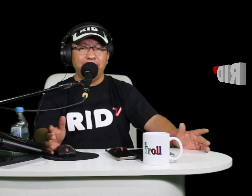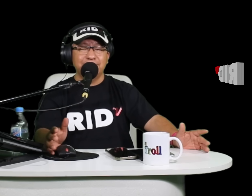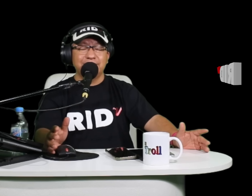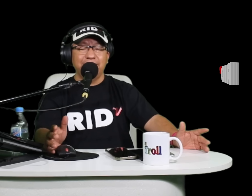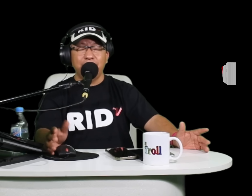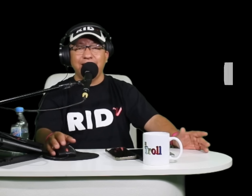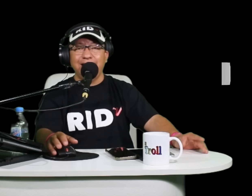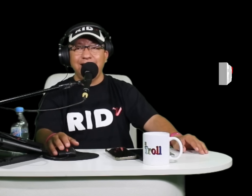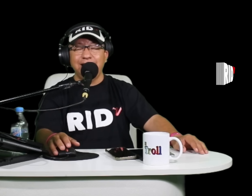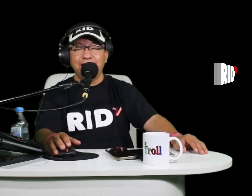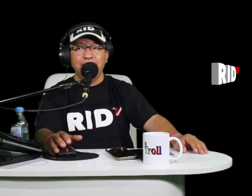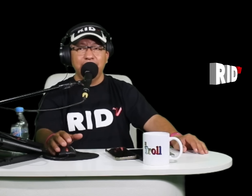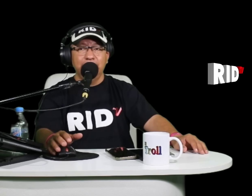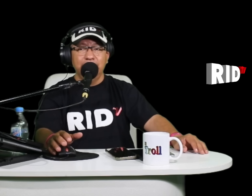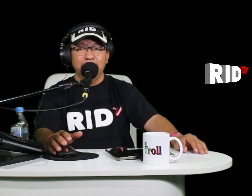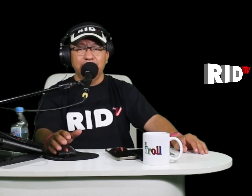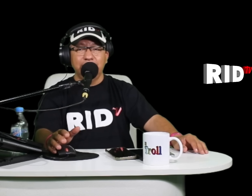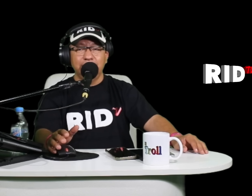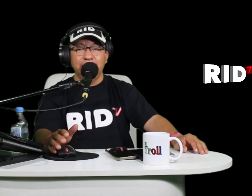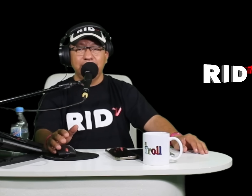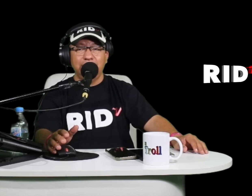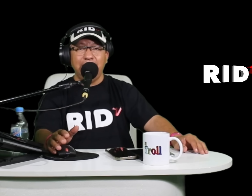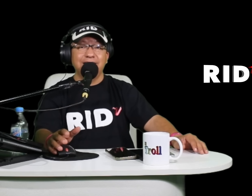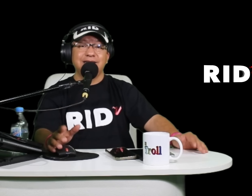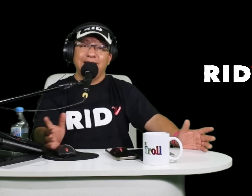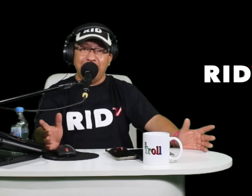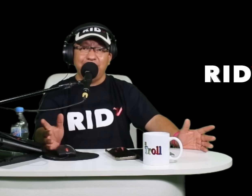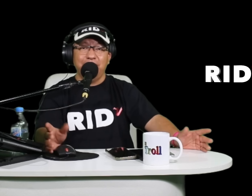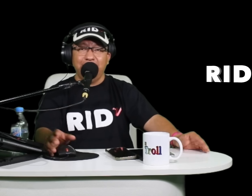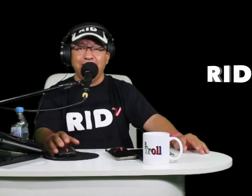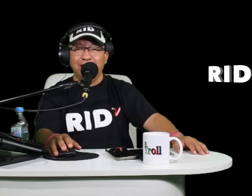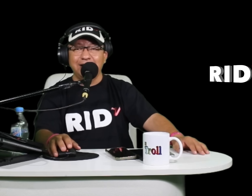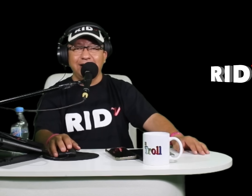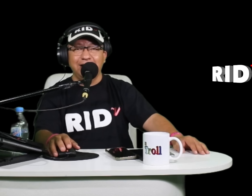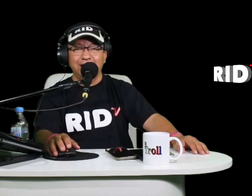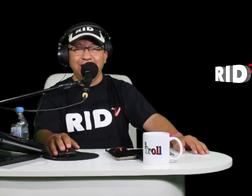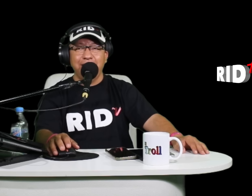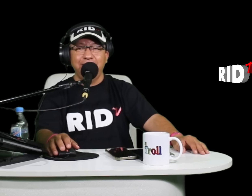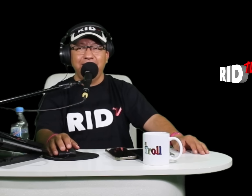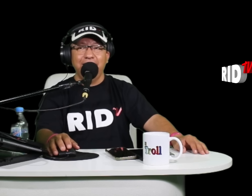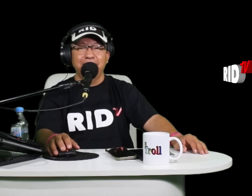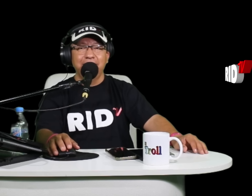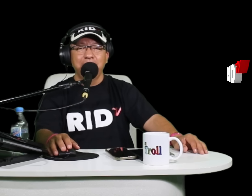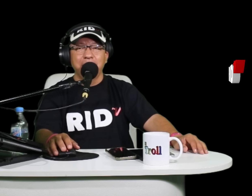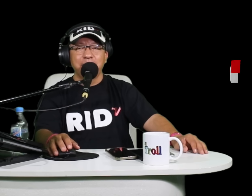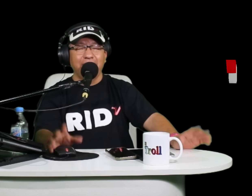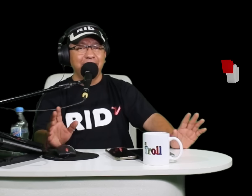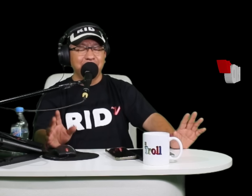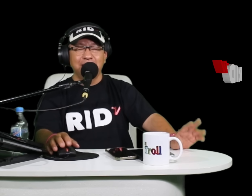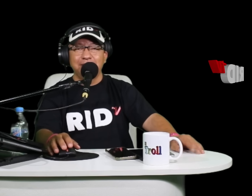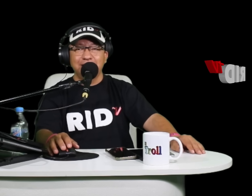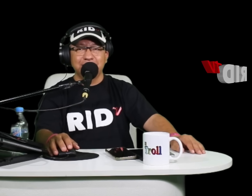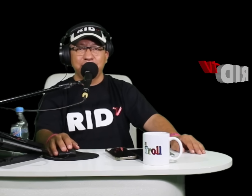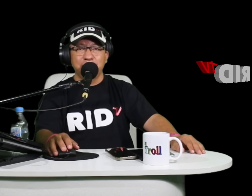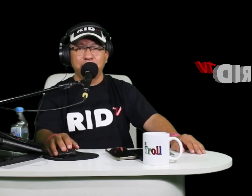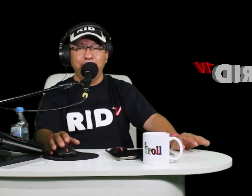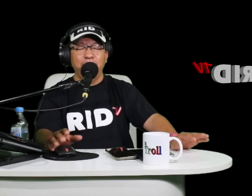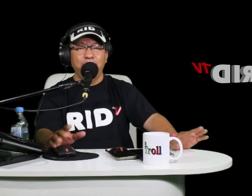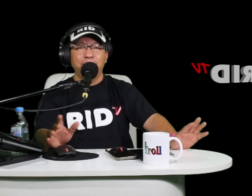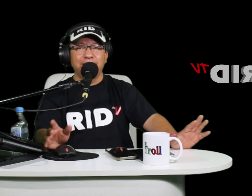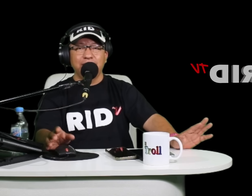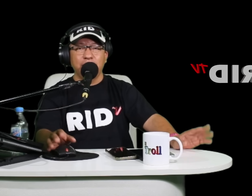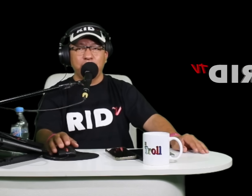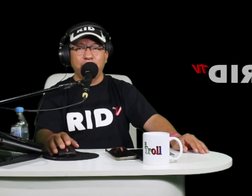senadora ex senadora Angélica y la ex senadora Adriana Dávila Bueno la verdad es que se puso